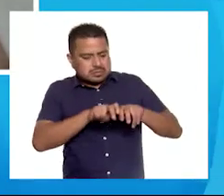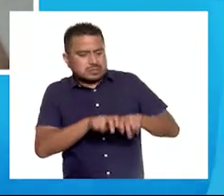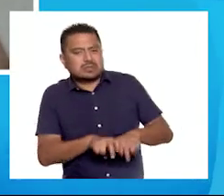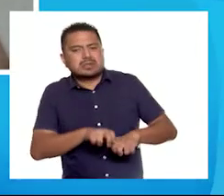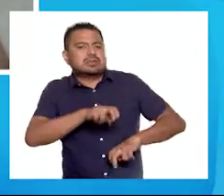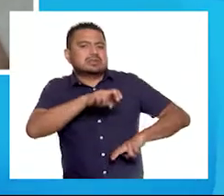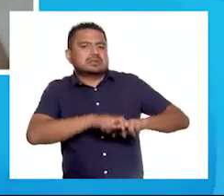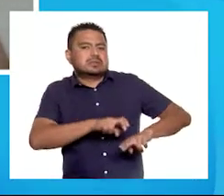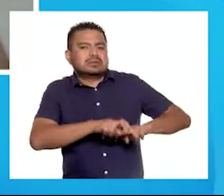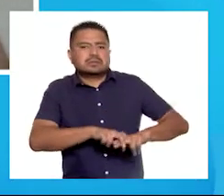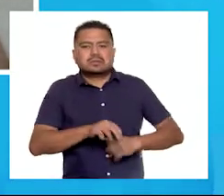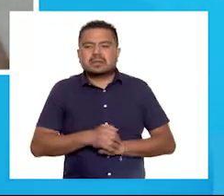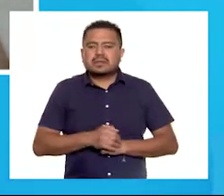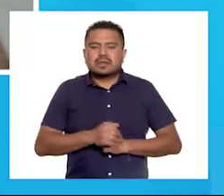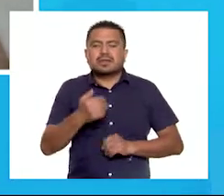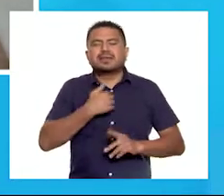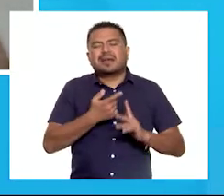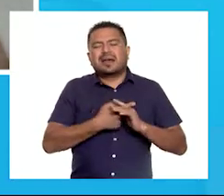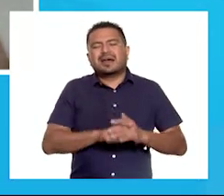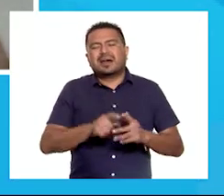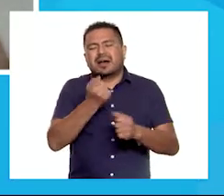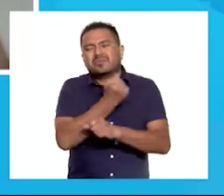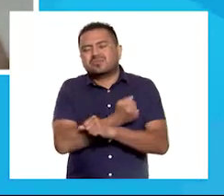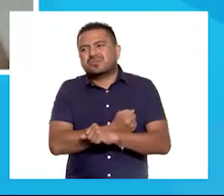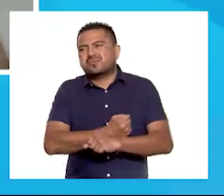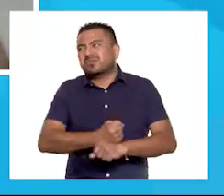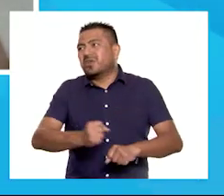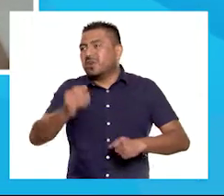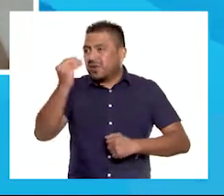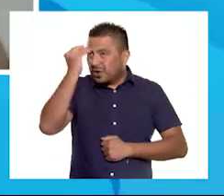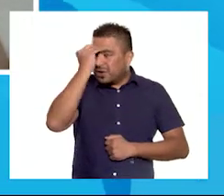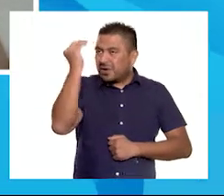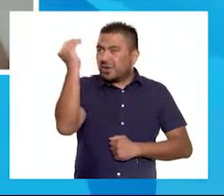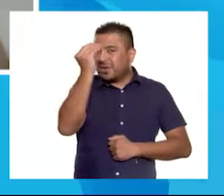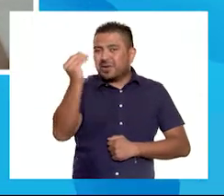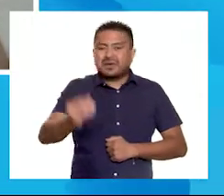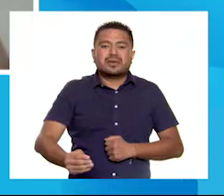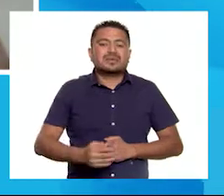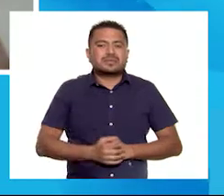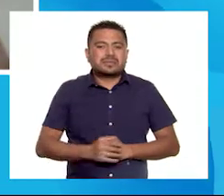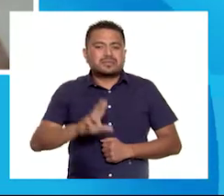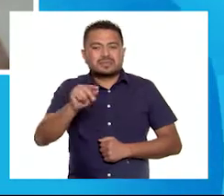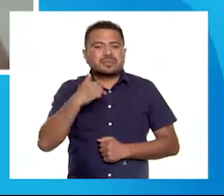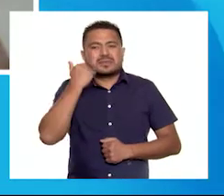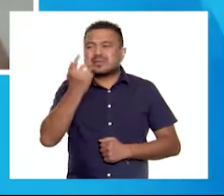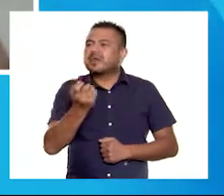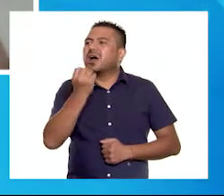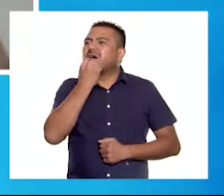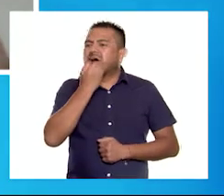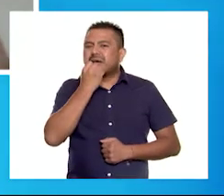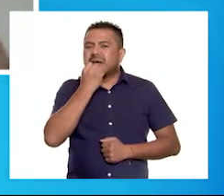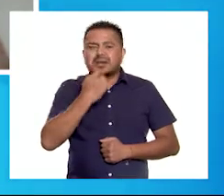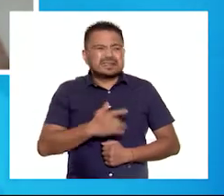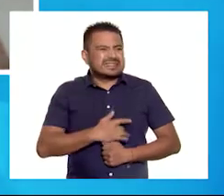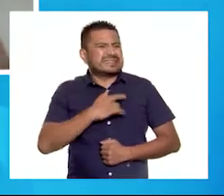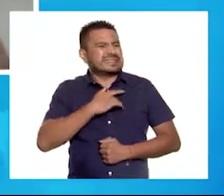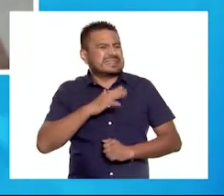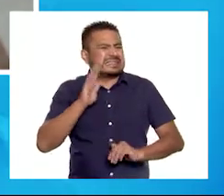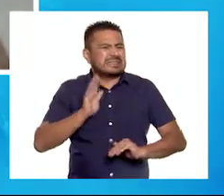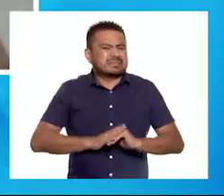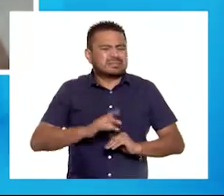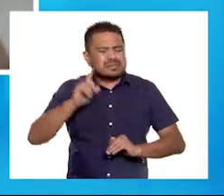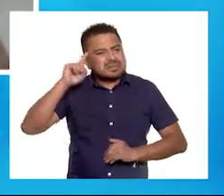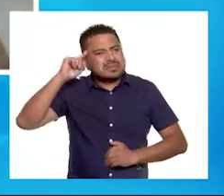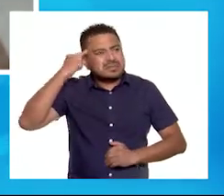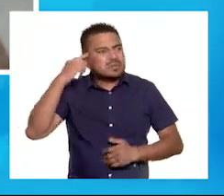las sillas y yo me empecé a aburrir muy horrible. Y no quise comer. Sentía tanta